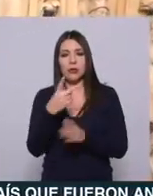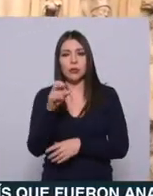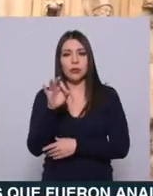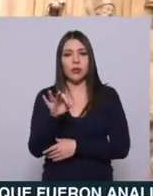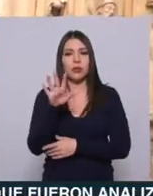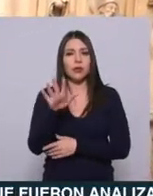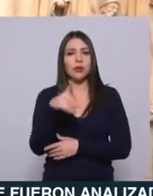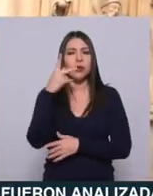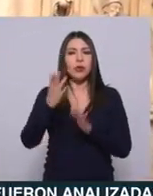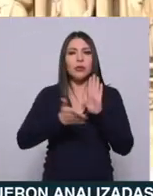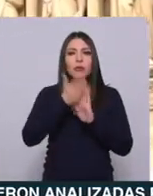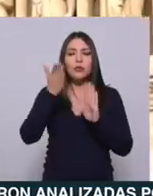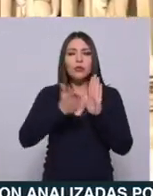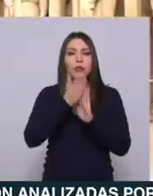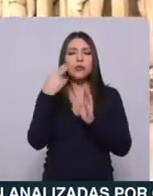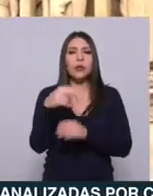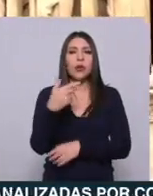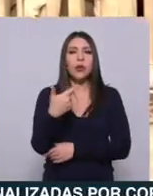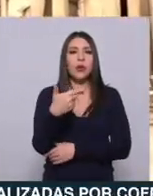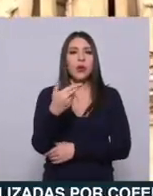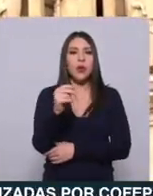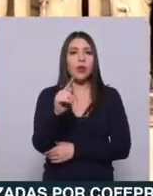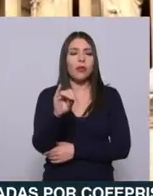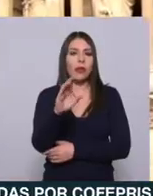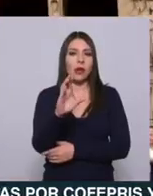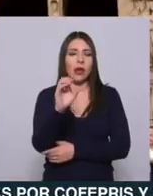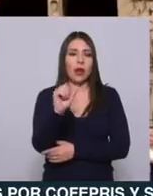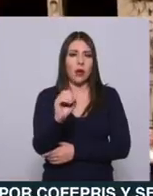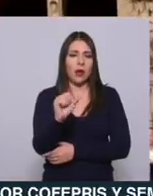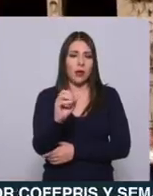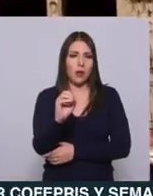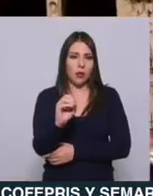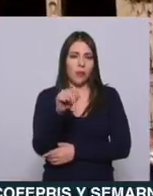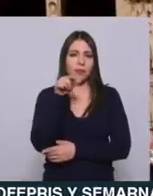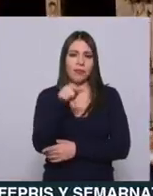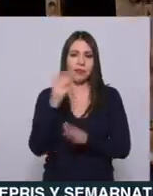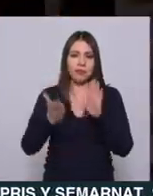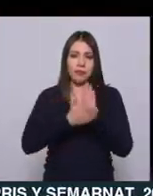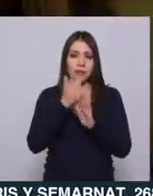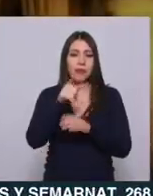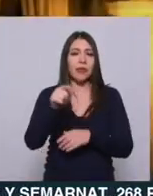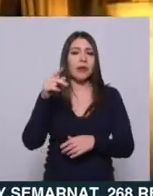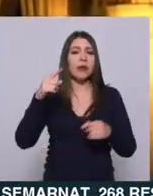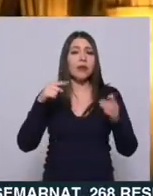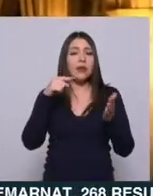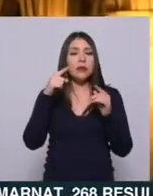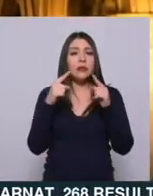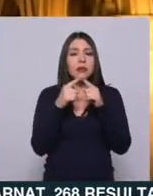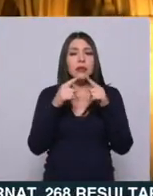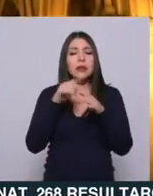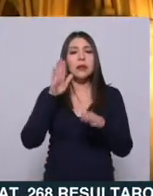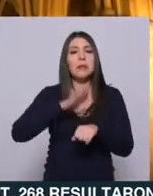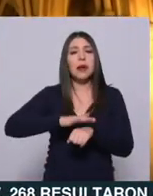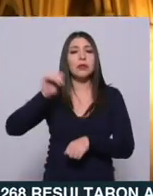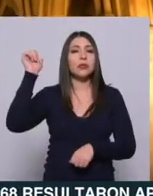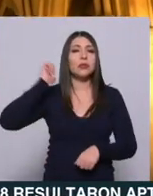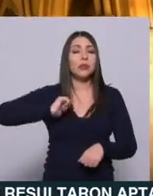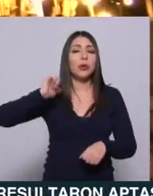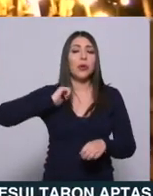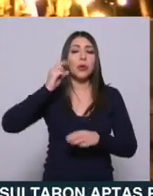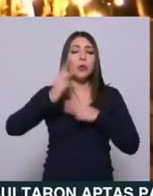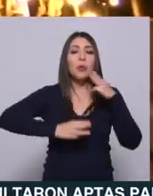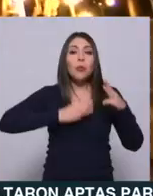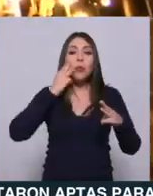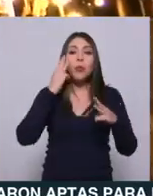arquitectura de estilo gótico. Es considerada una de las catedrales más antiguas del mundo, aunque ha sido restaurada y reformada en varias ocasiones.